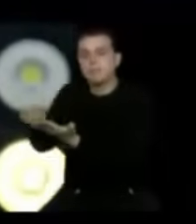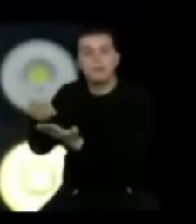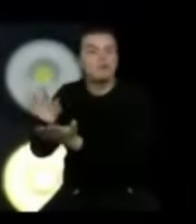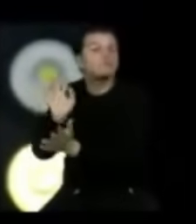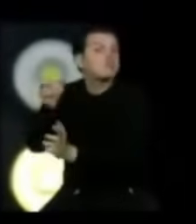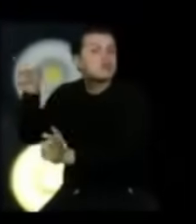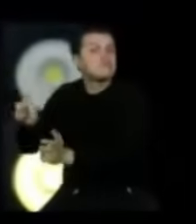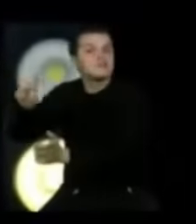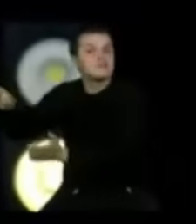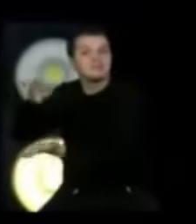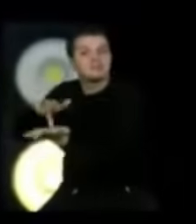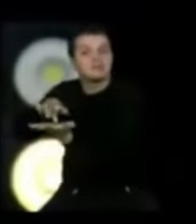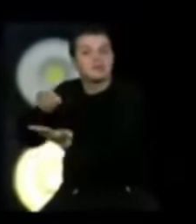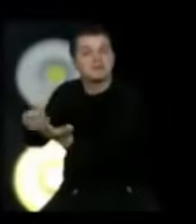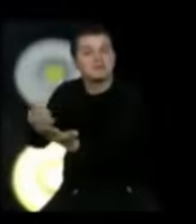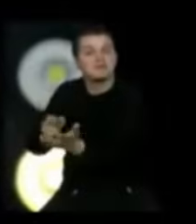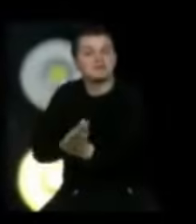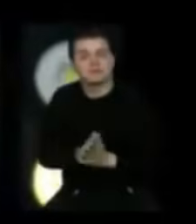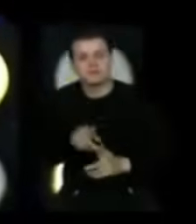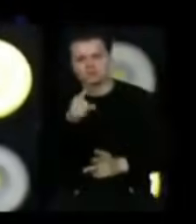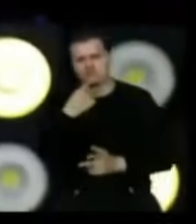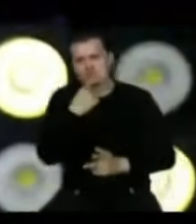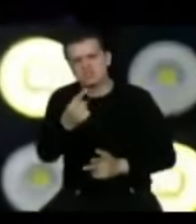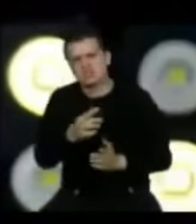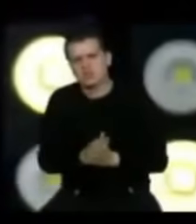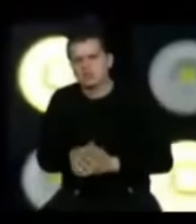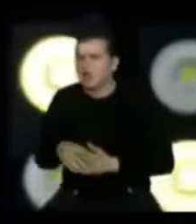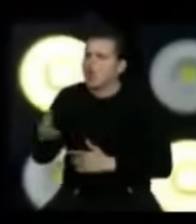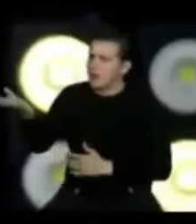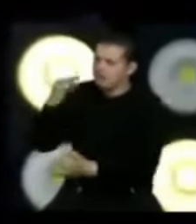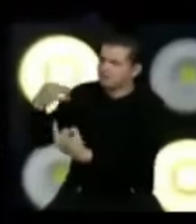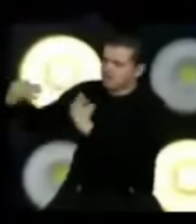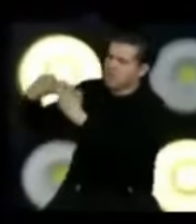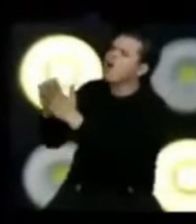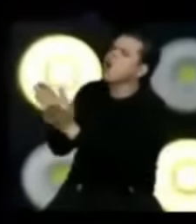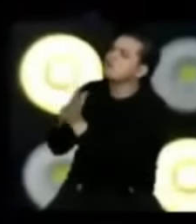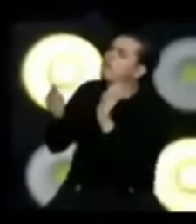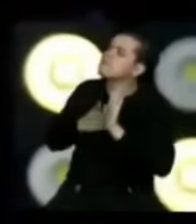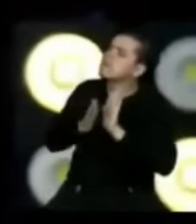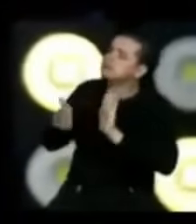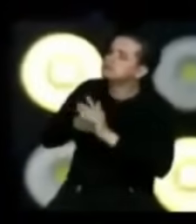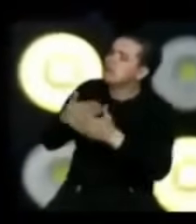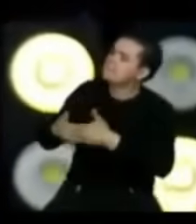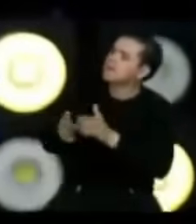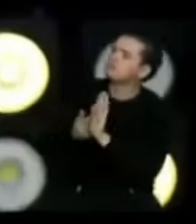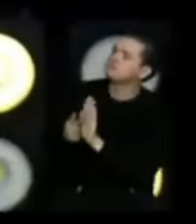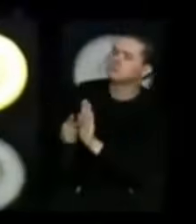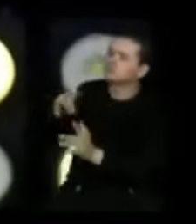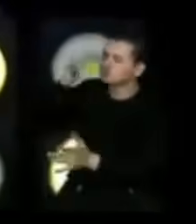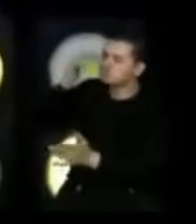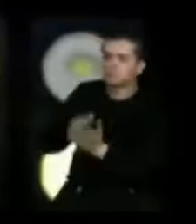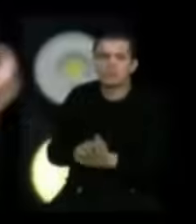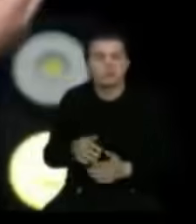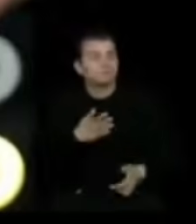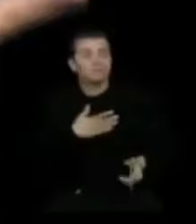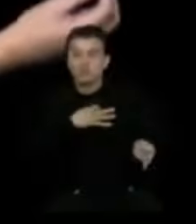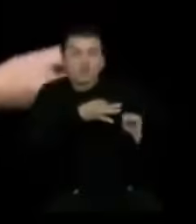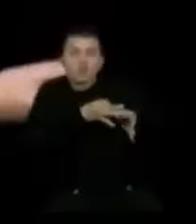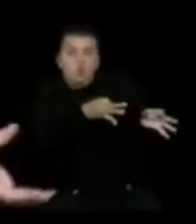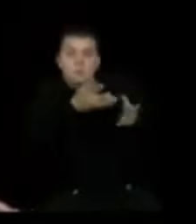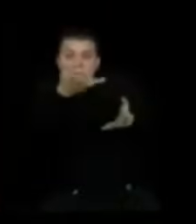Creerlo. Si tú me lo dices, explícamelo, compruébamelo. No te lo puedo explicar, no te lo